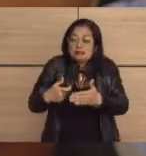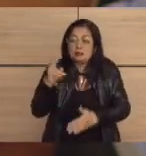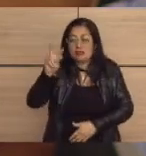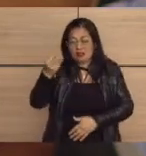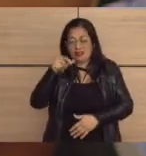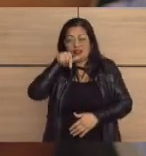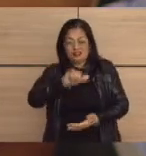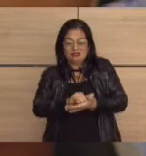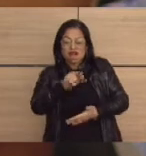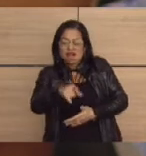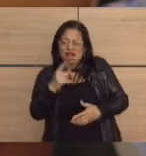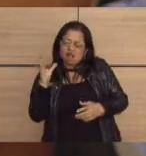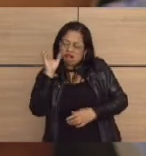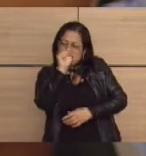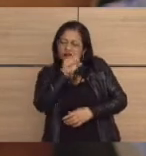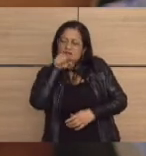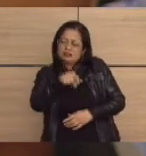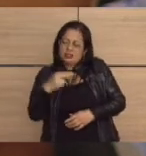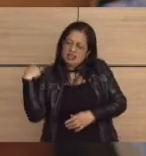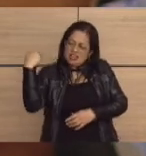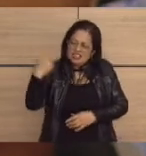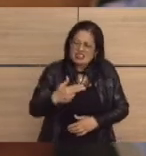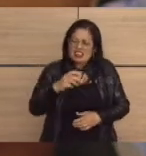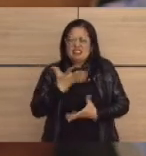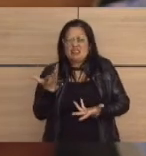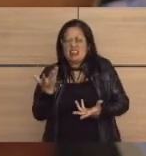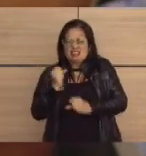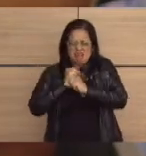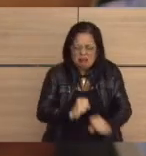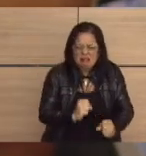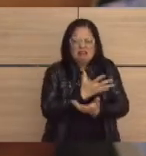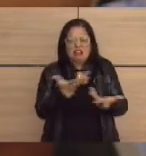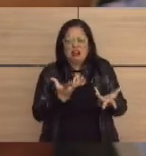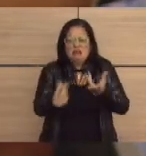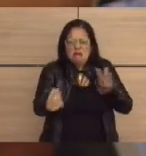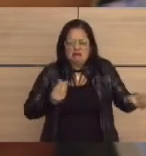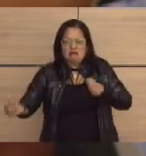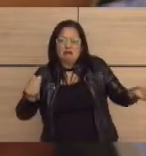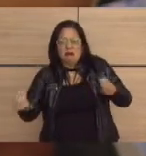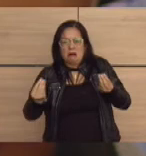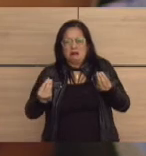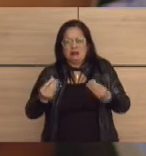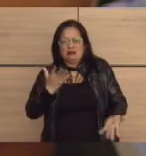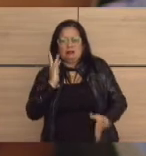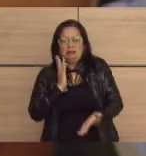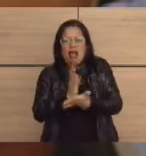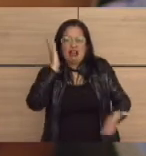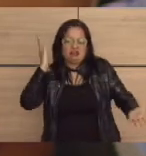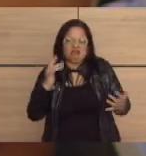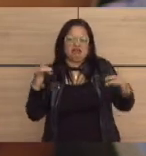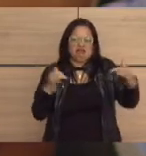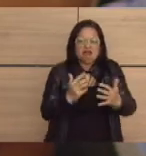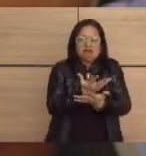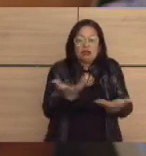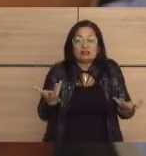era cierta la leyenda del salvajismo y de la barbarie de los pueblos nativos, sino que aquí había